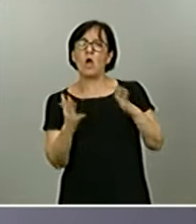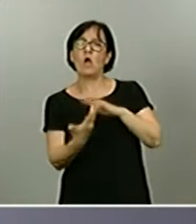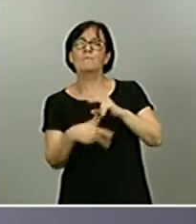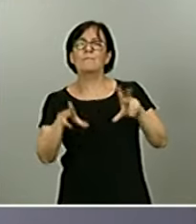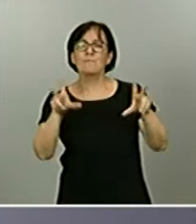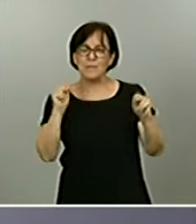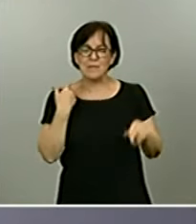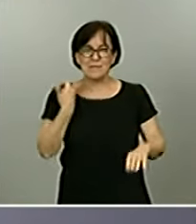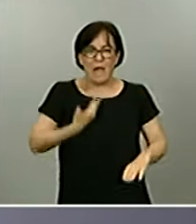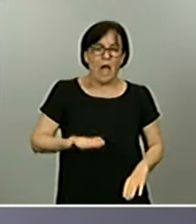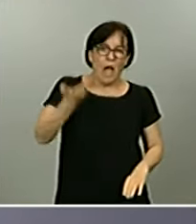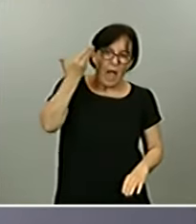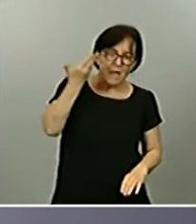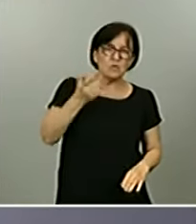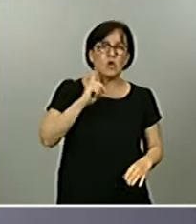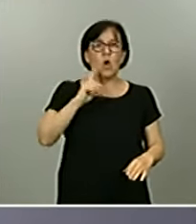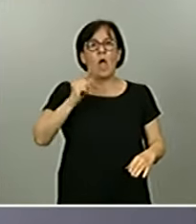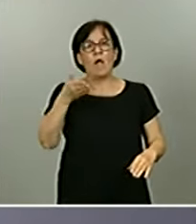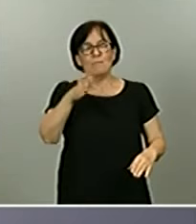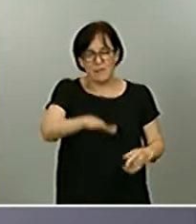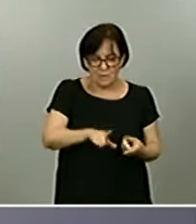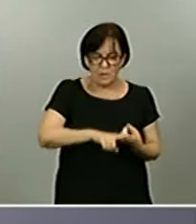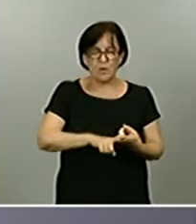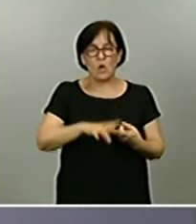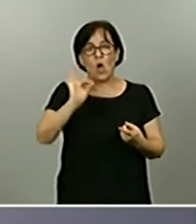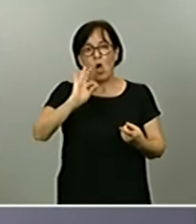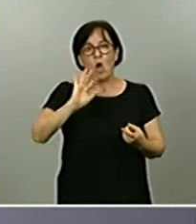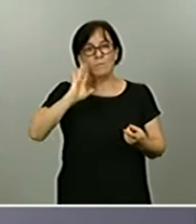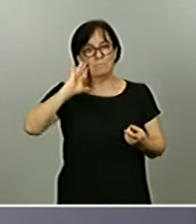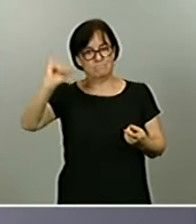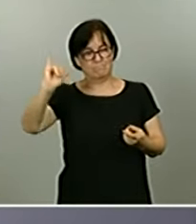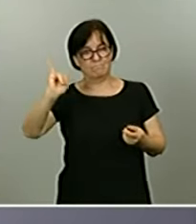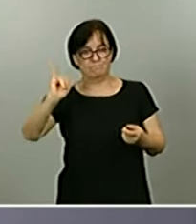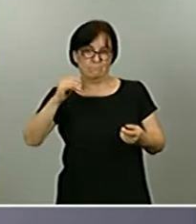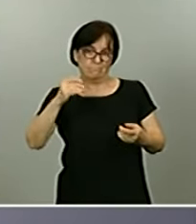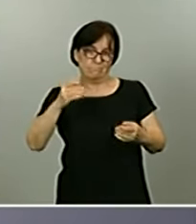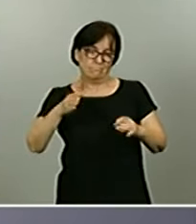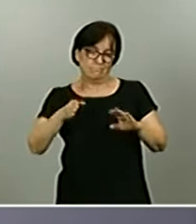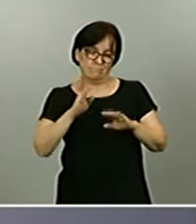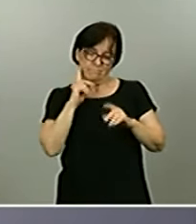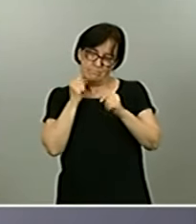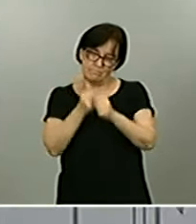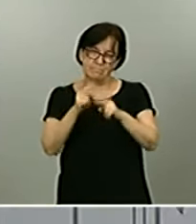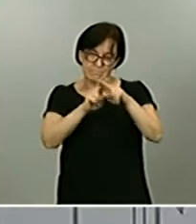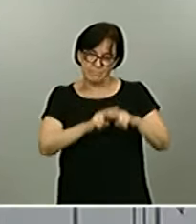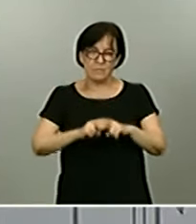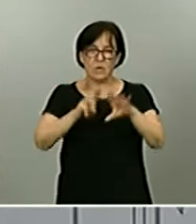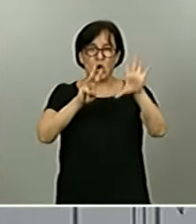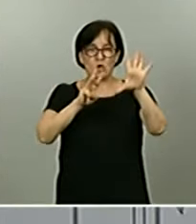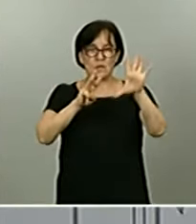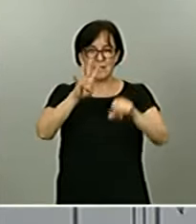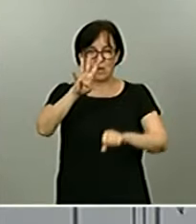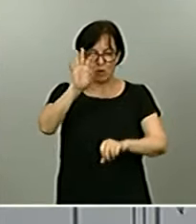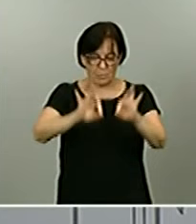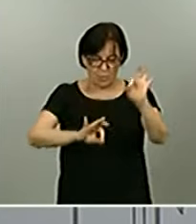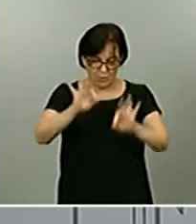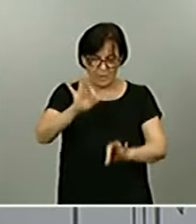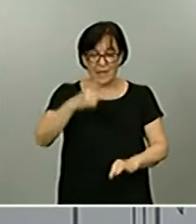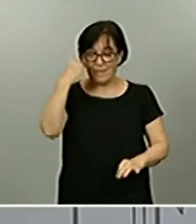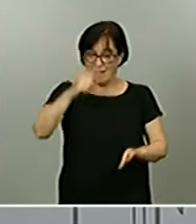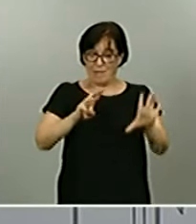han fallecido o están todavía en seguimiento, tenemos información del 84%. Y sabemos que en ese 84%